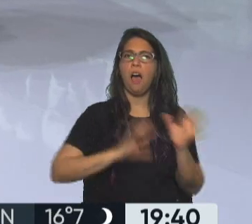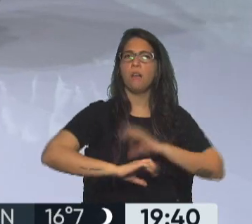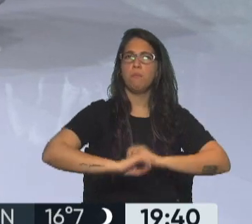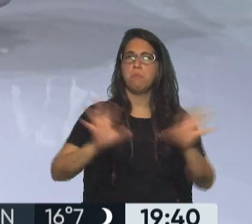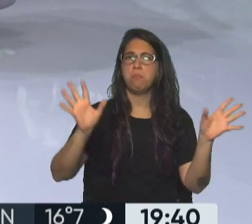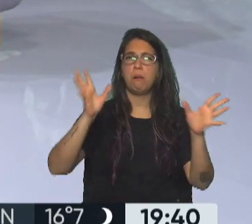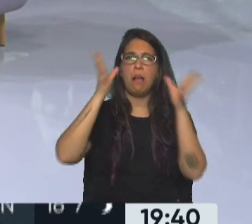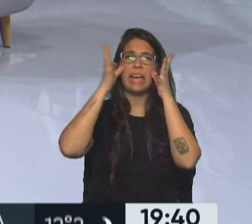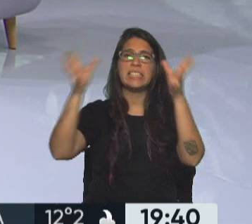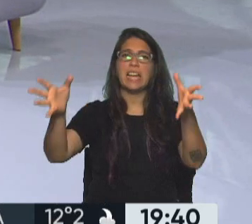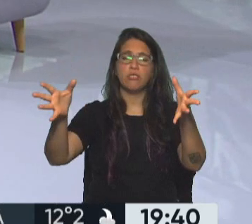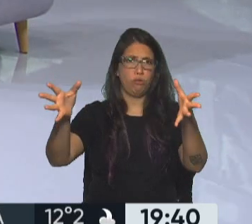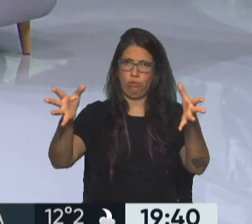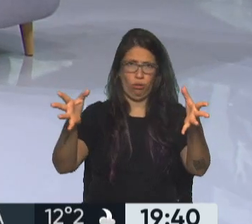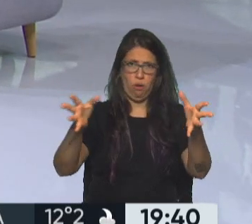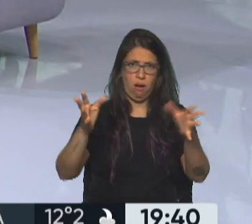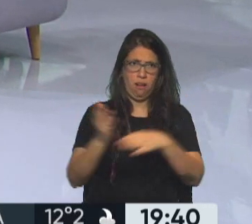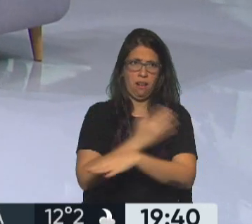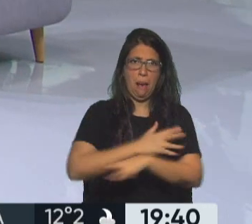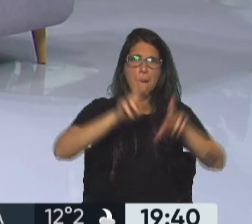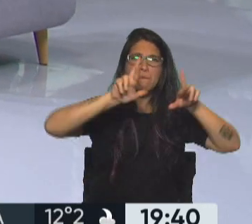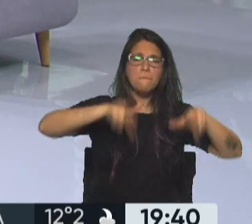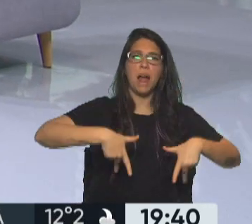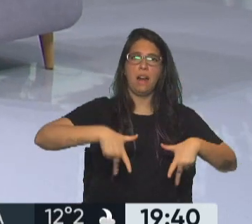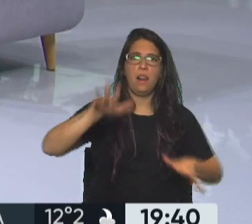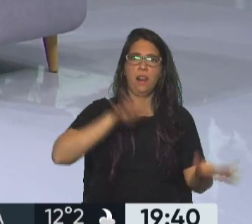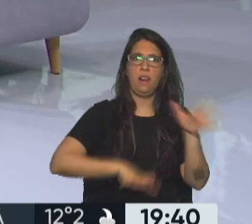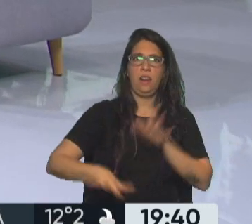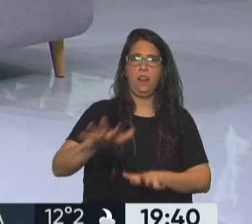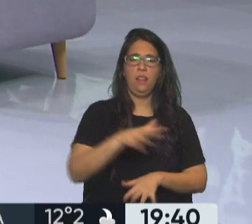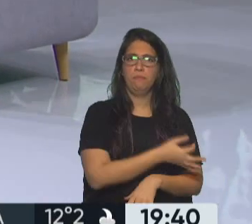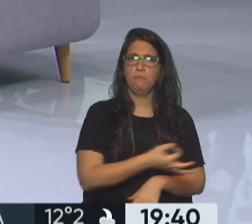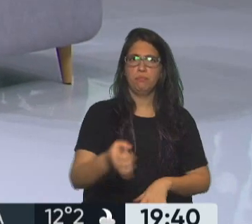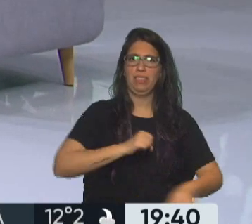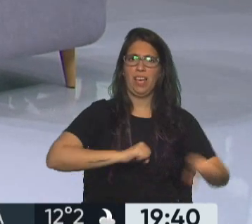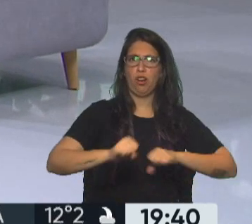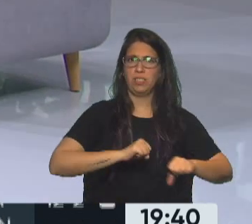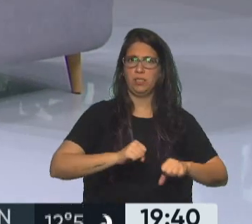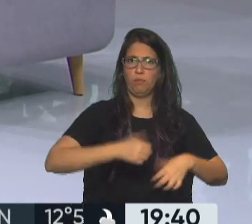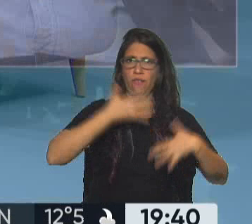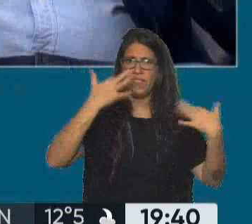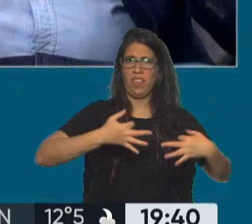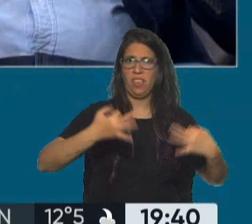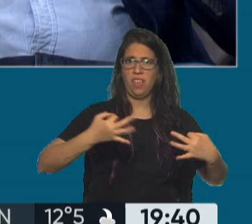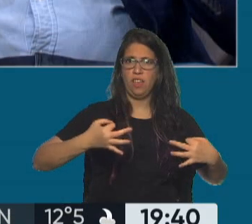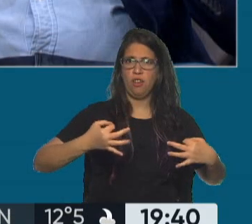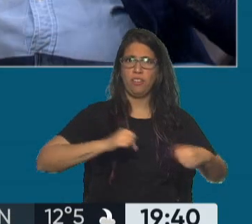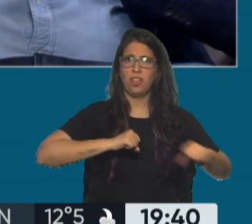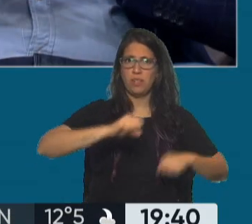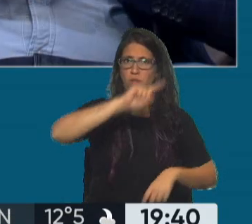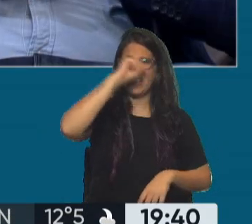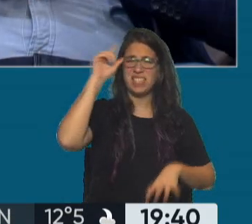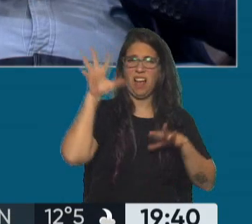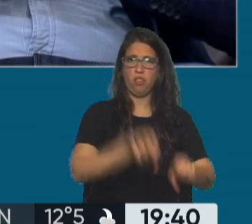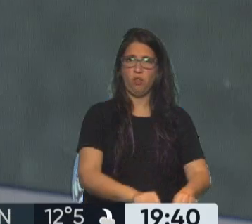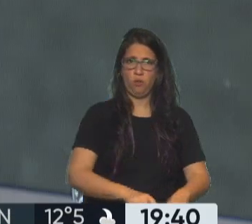plan sistemático. Tal cual, tal cual. Es decir, un plan Tal cual. terrorista, el verdadero terrorismo, el terrorismo de Estado. Así